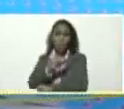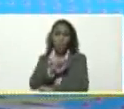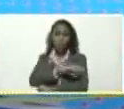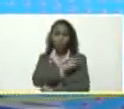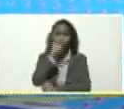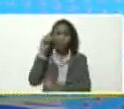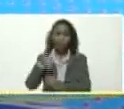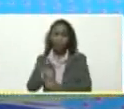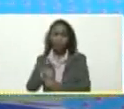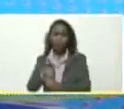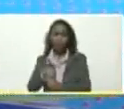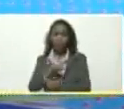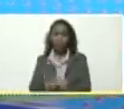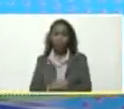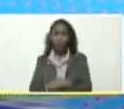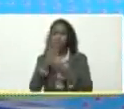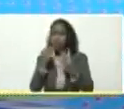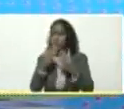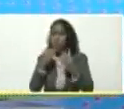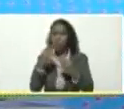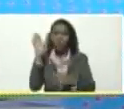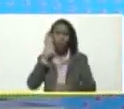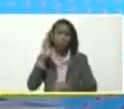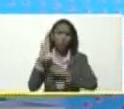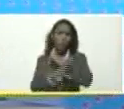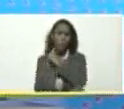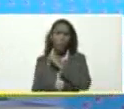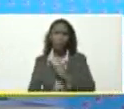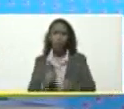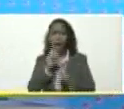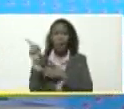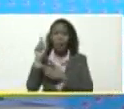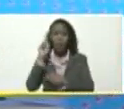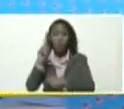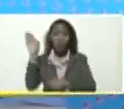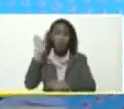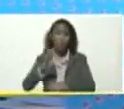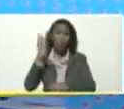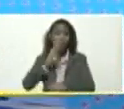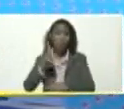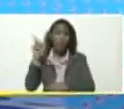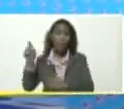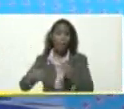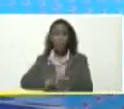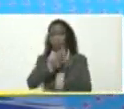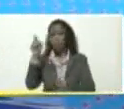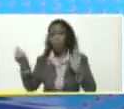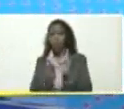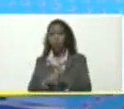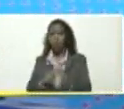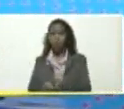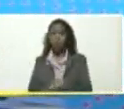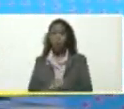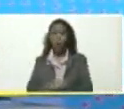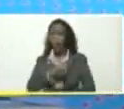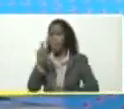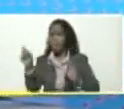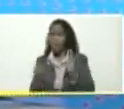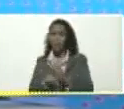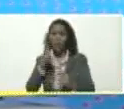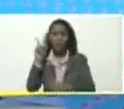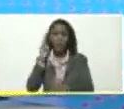aislado, muy corrupto. Se une la corruptela total, completa de ese